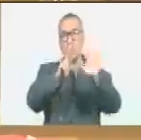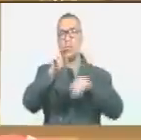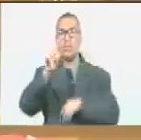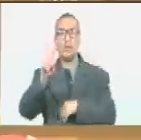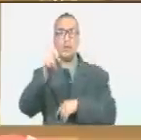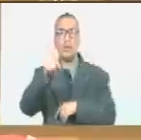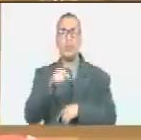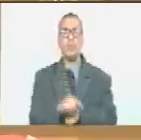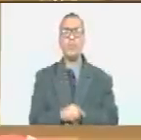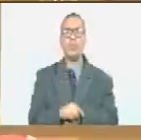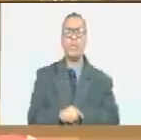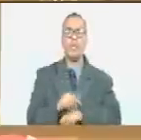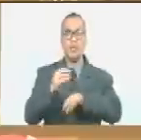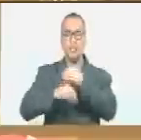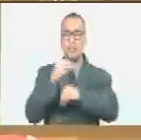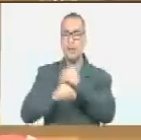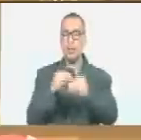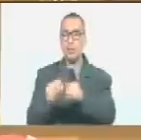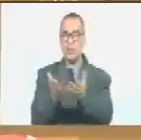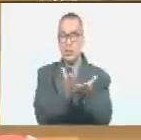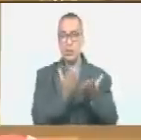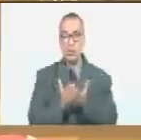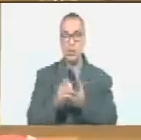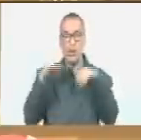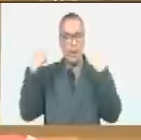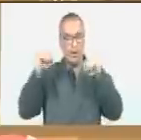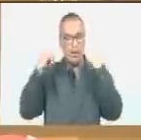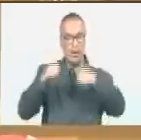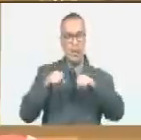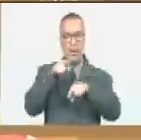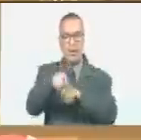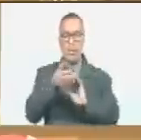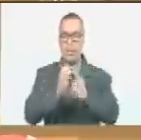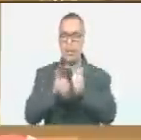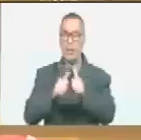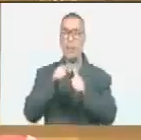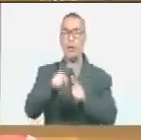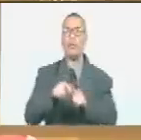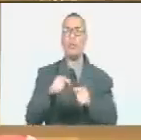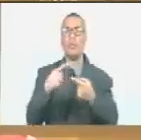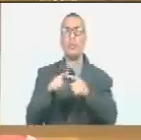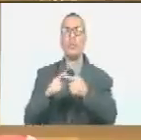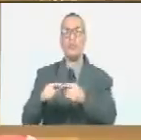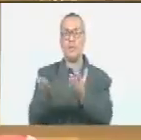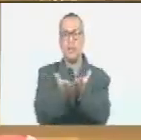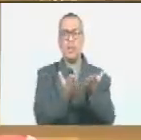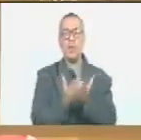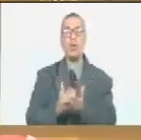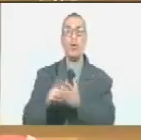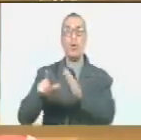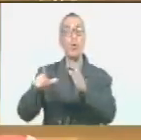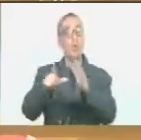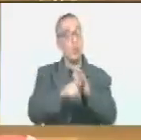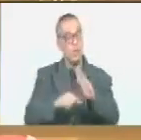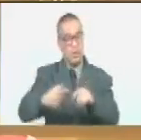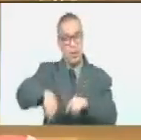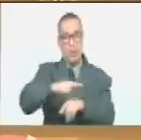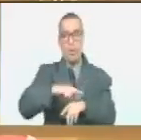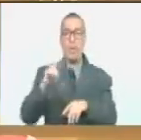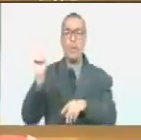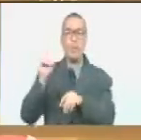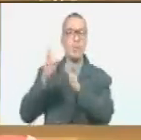38.172, donde se estableció el estudio, la práctica de esta disciplina en todos los planteles del sistema educativo